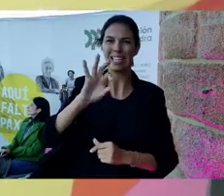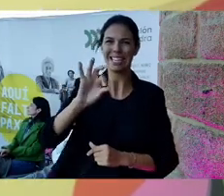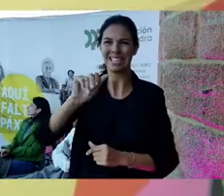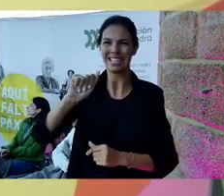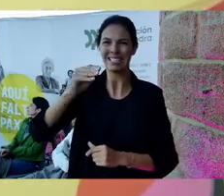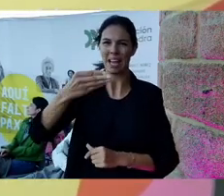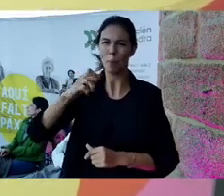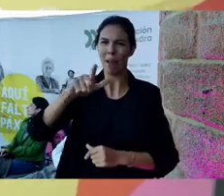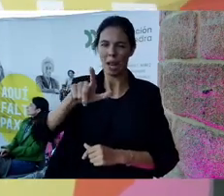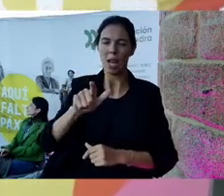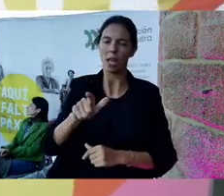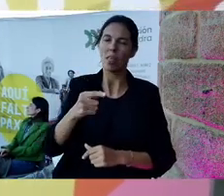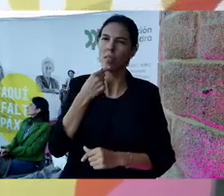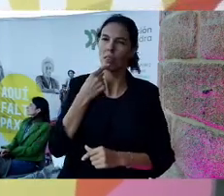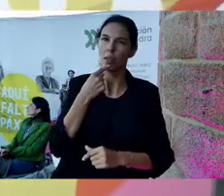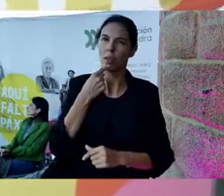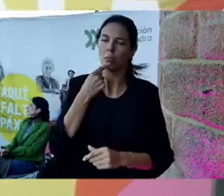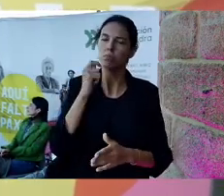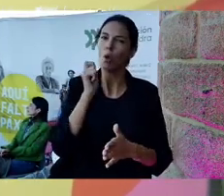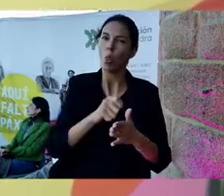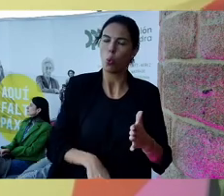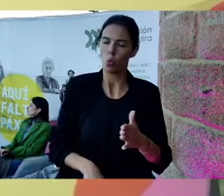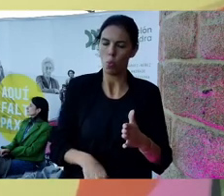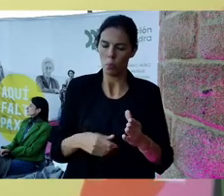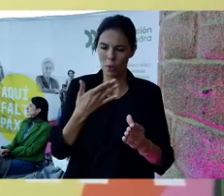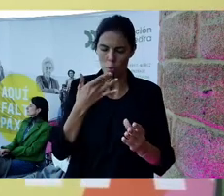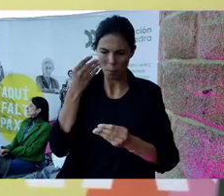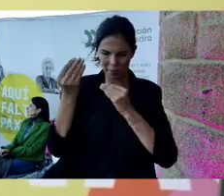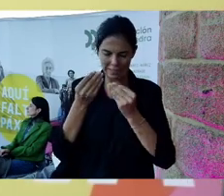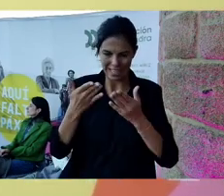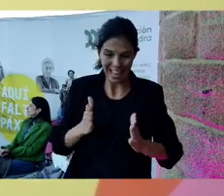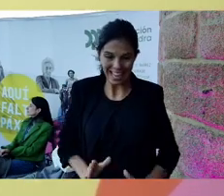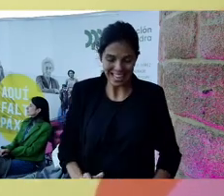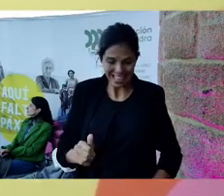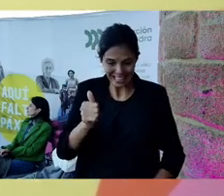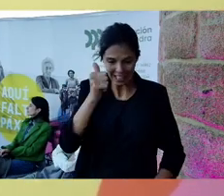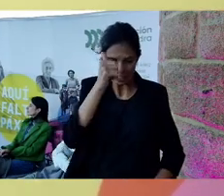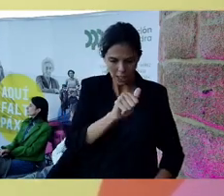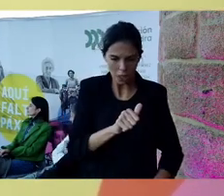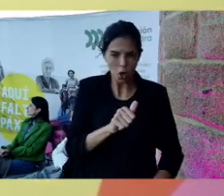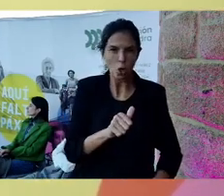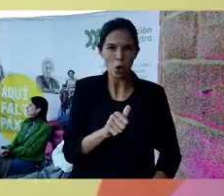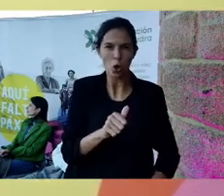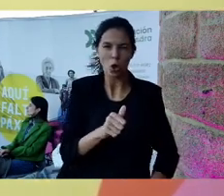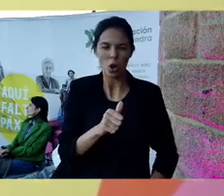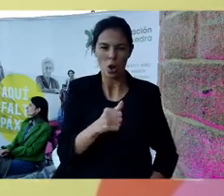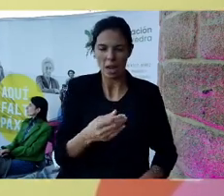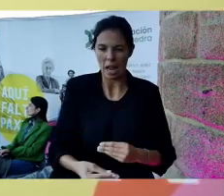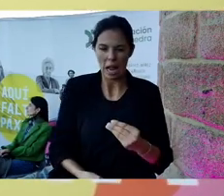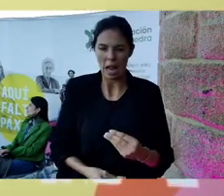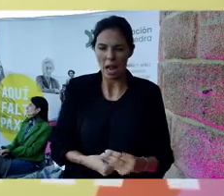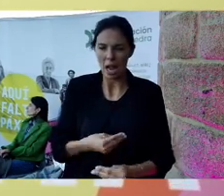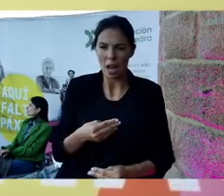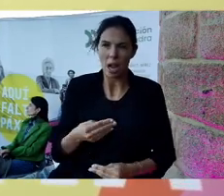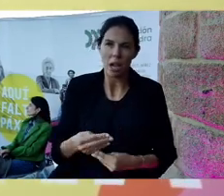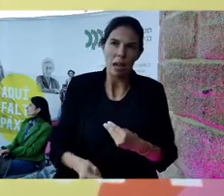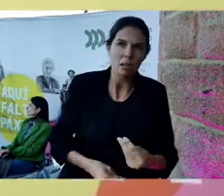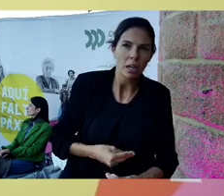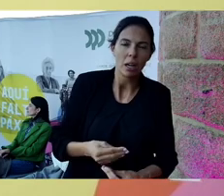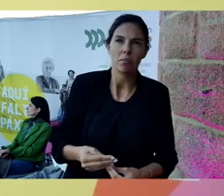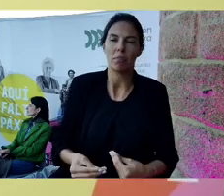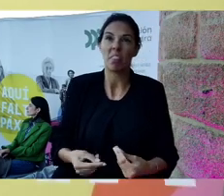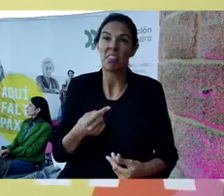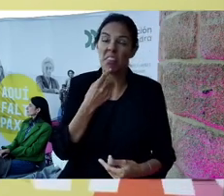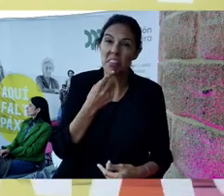concordo con Isabel, creo que é demasiado duro pensar, ¿no?, que un fillo faga o que se